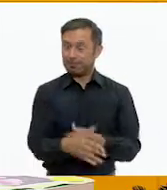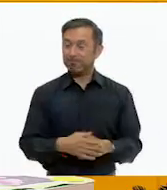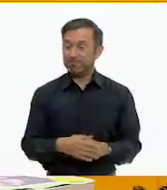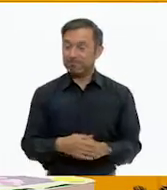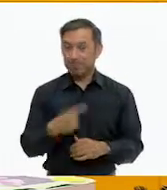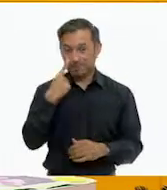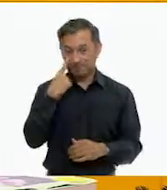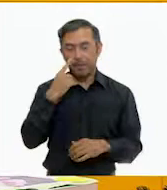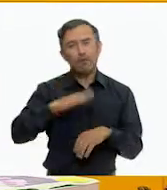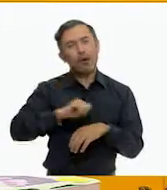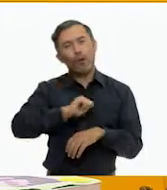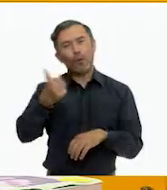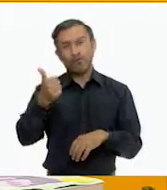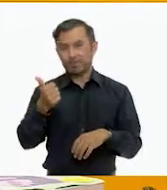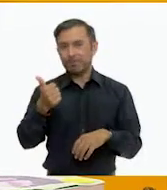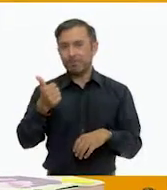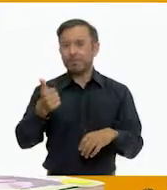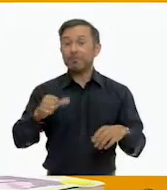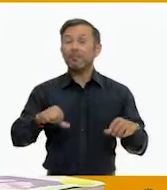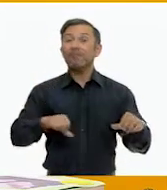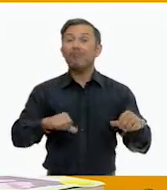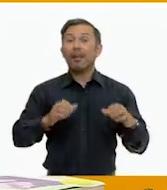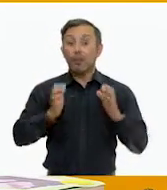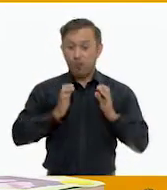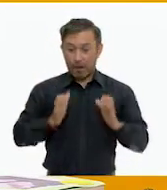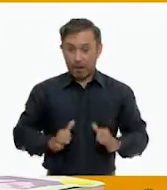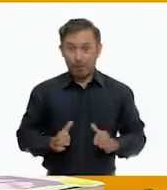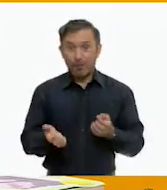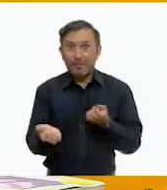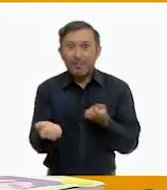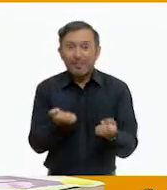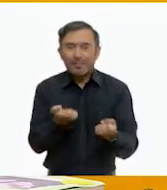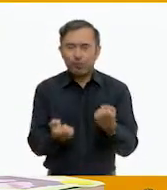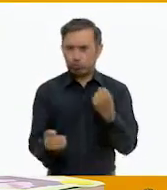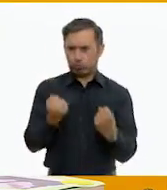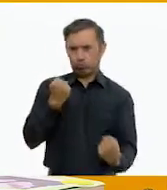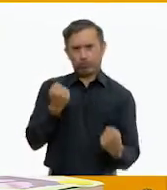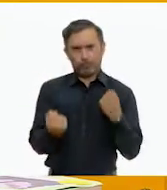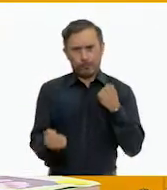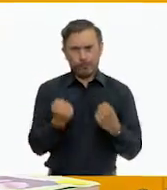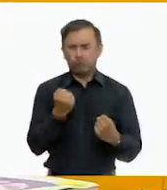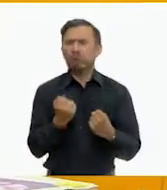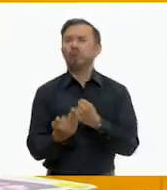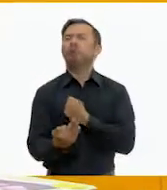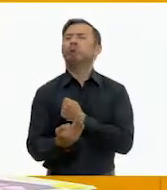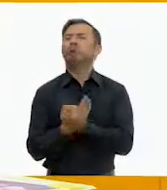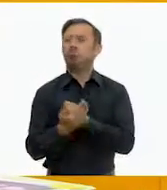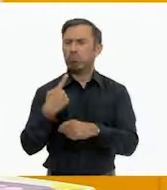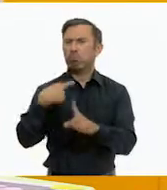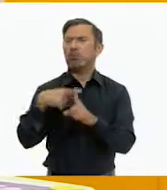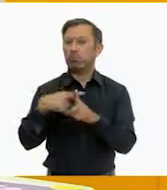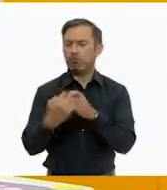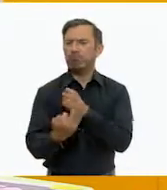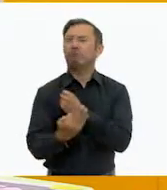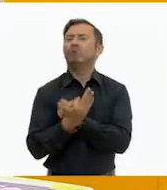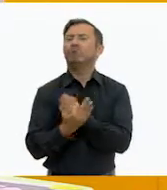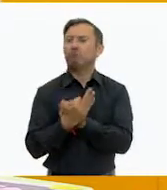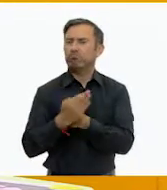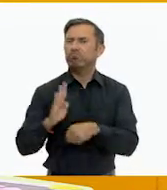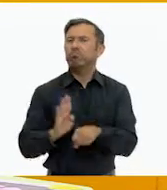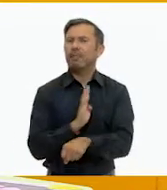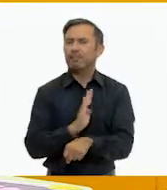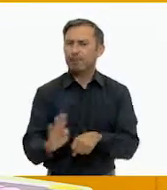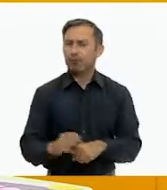La actividad física nos trae muchos beneficios.